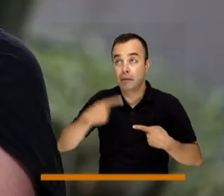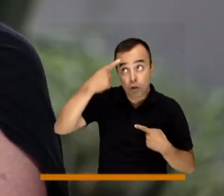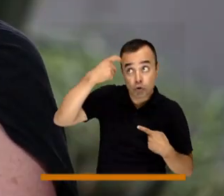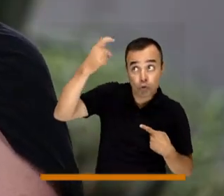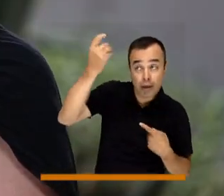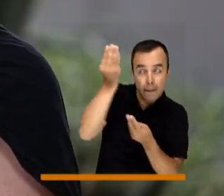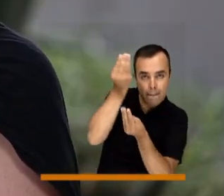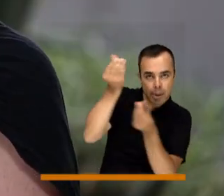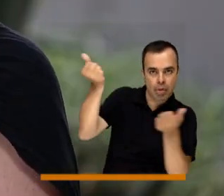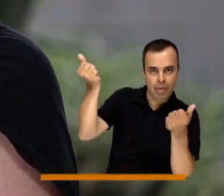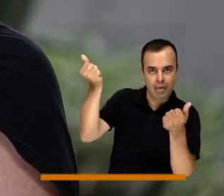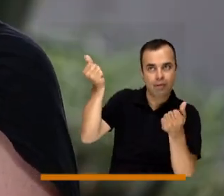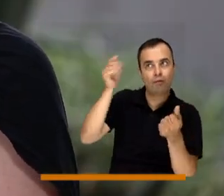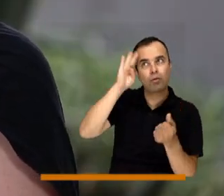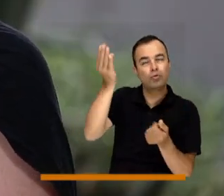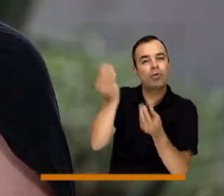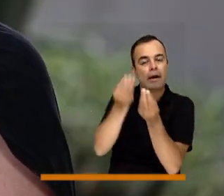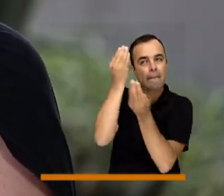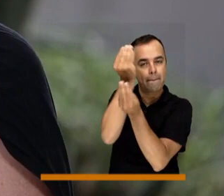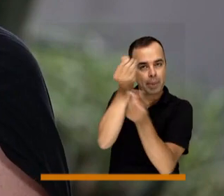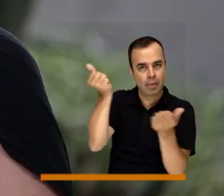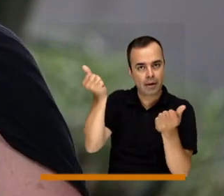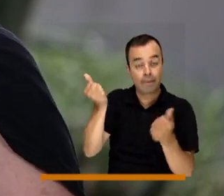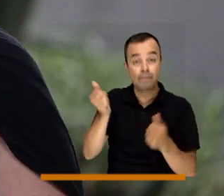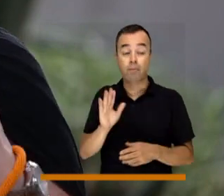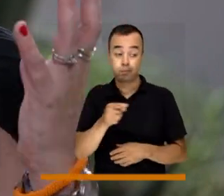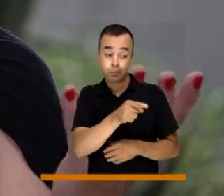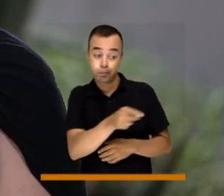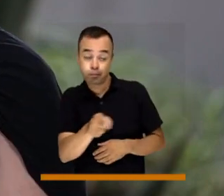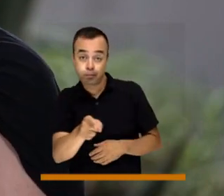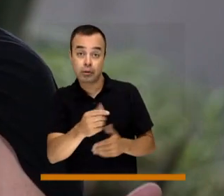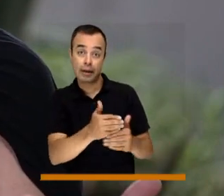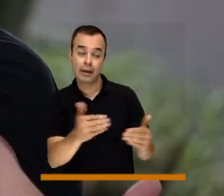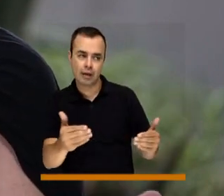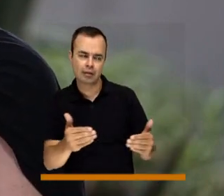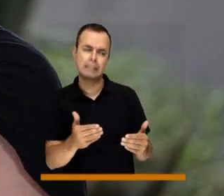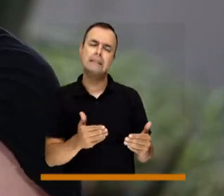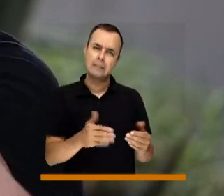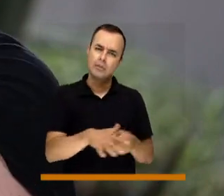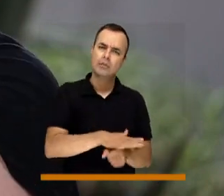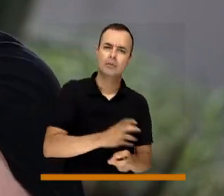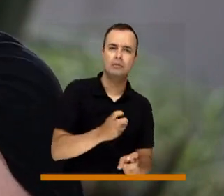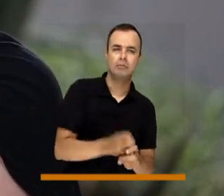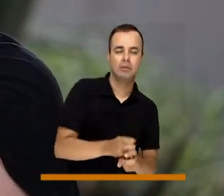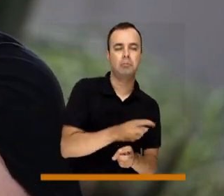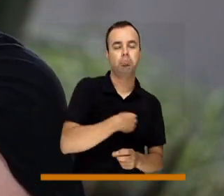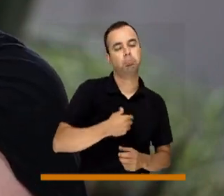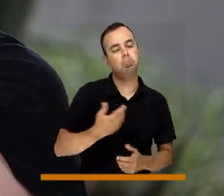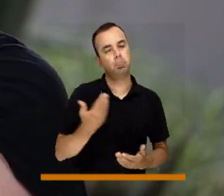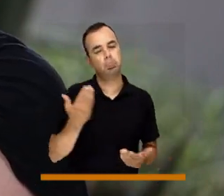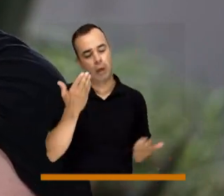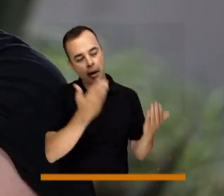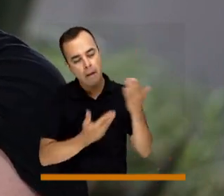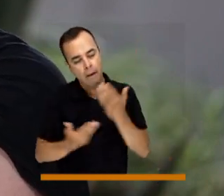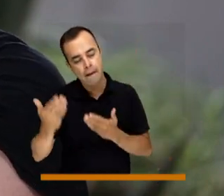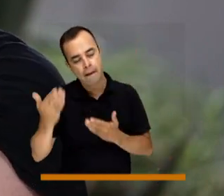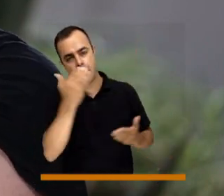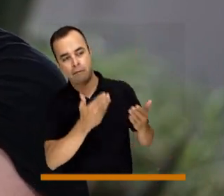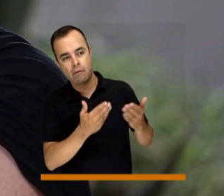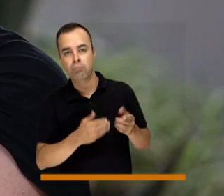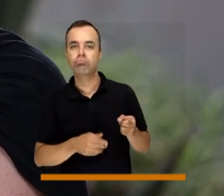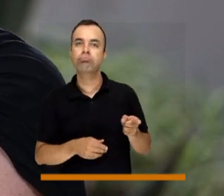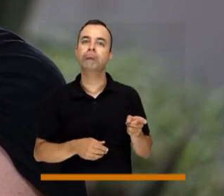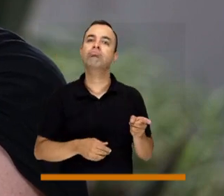soñar. Pero incluso esos chiquitos que tienen ese contexto tan complejo, en la evaluación mostró que